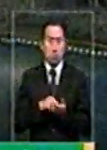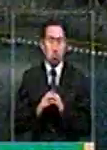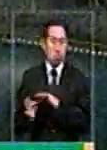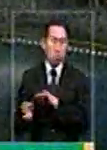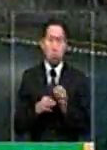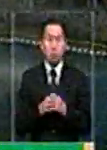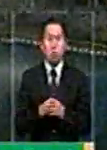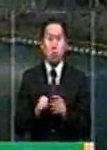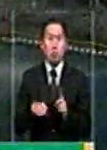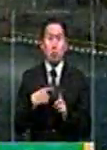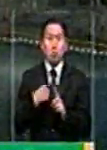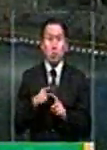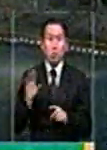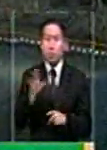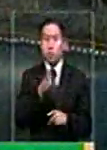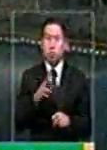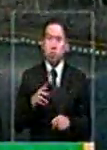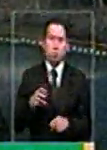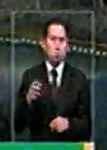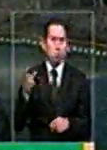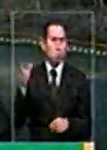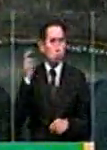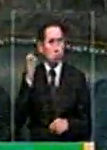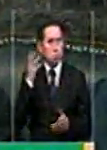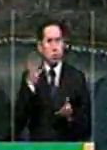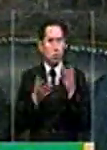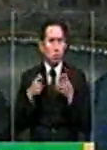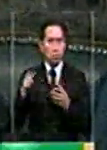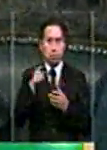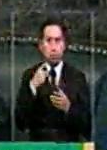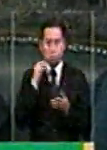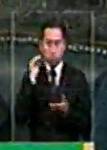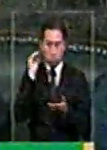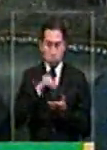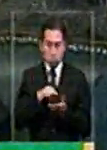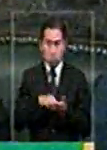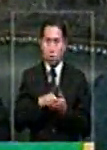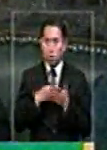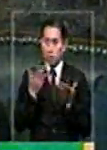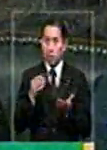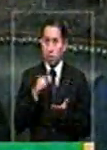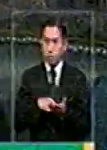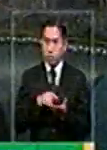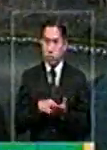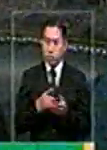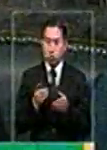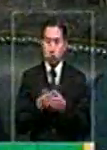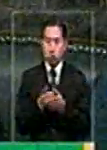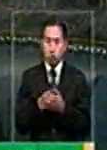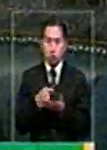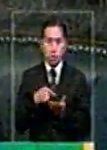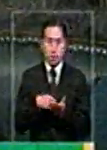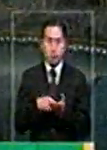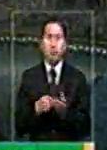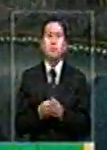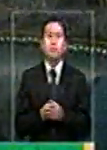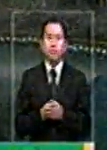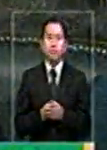también han debido ir y se puede establecer de documentación